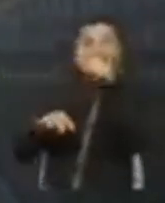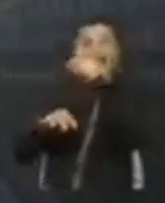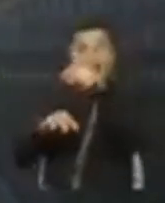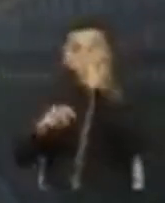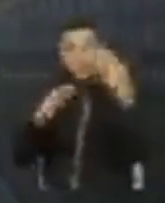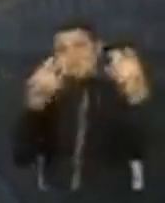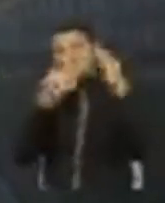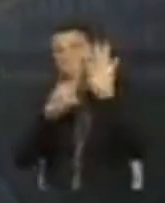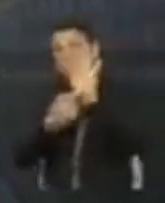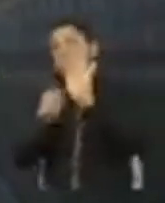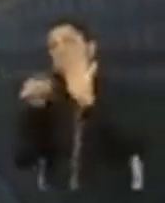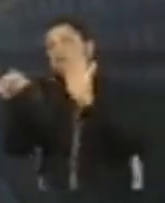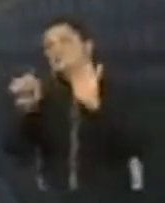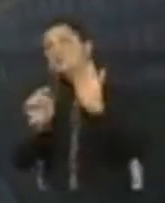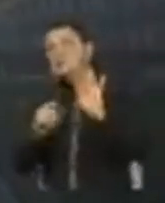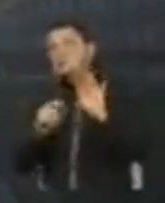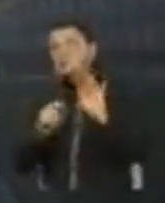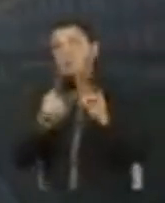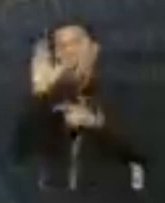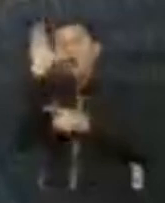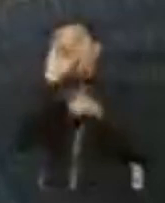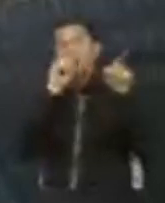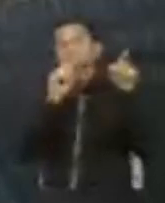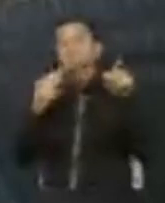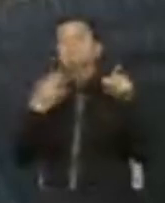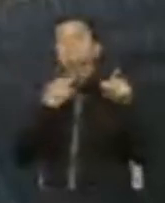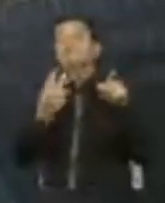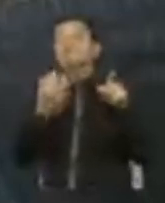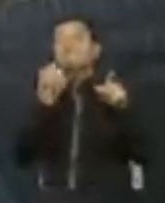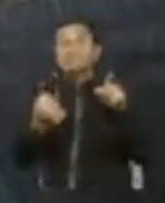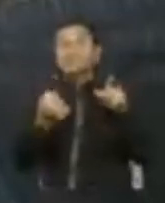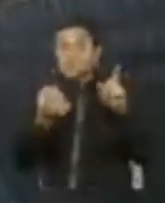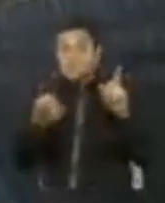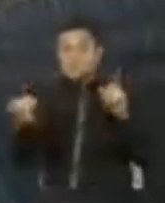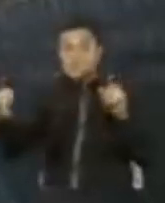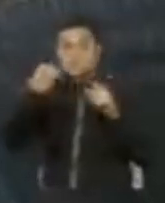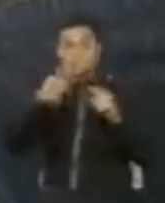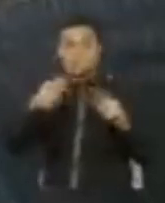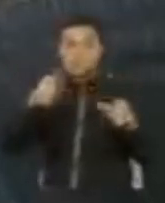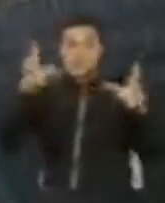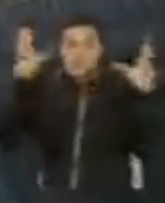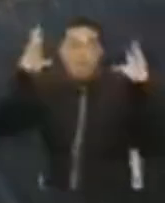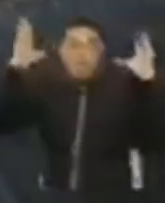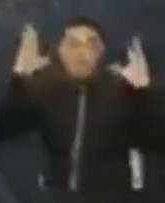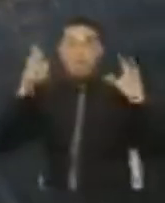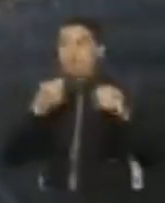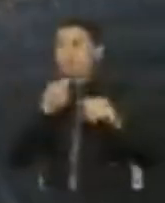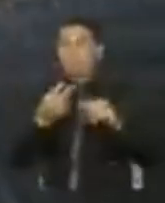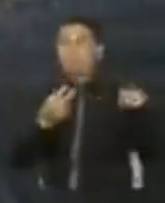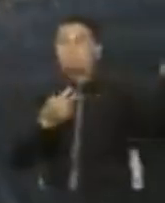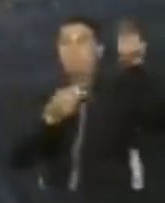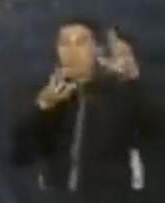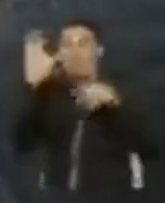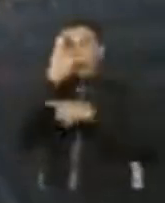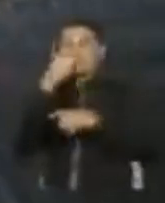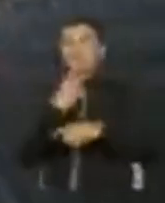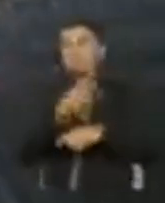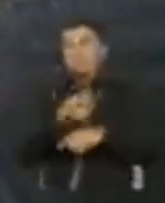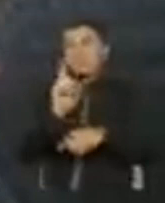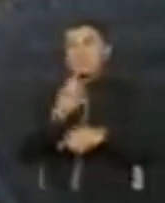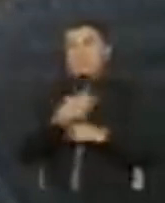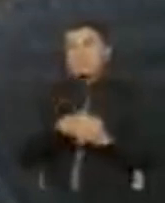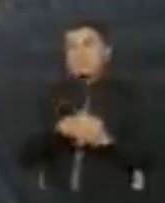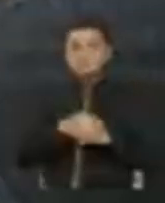que solo los colombianos los están oyendo. La gritería aquí, pueden desgañitarse que nadie los escucha. En este momento